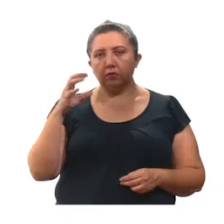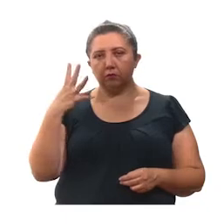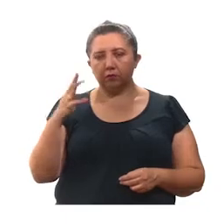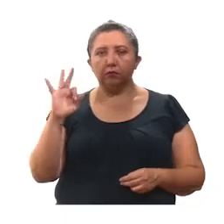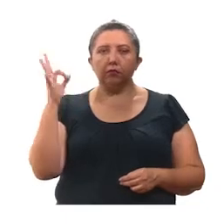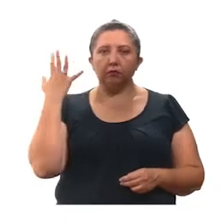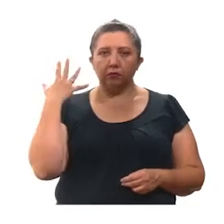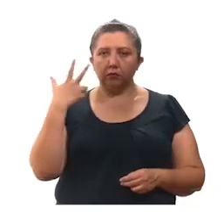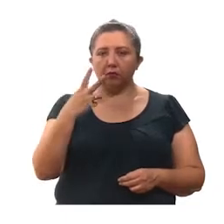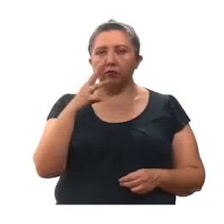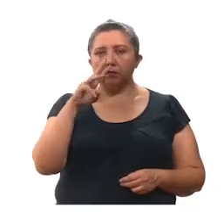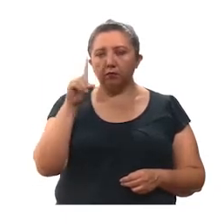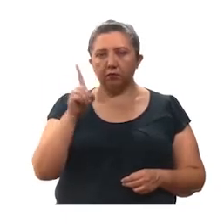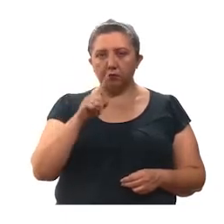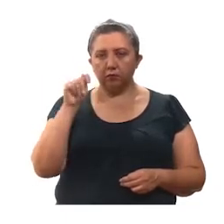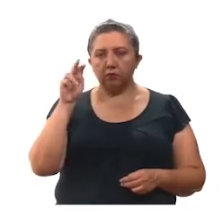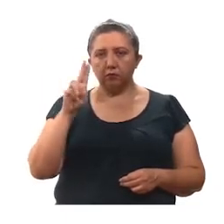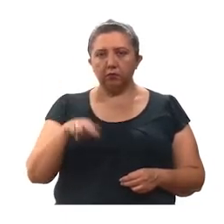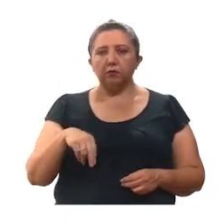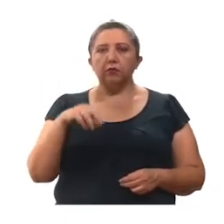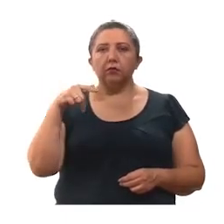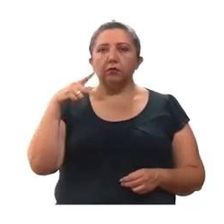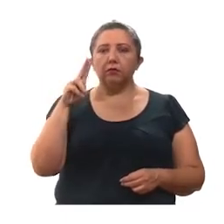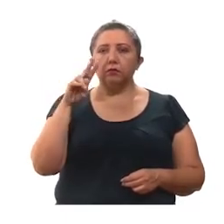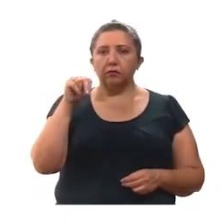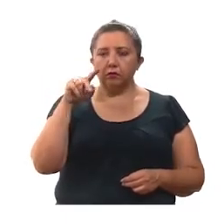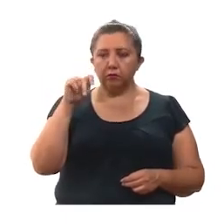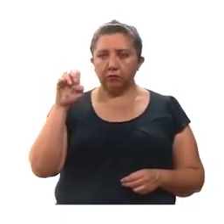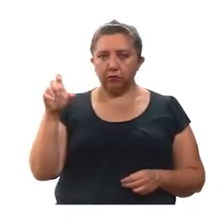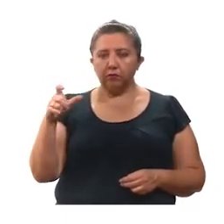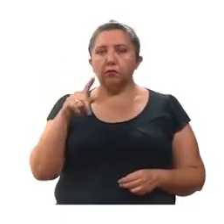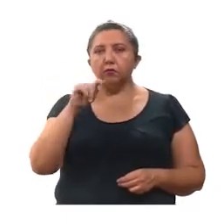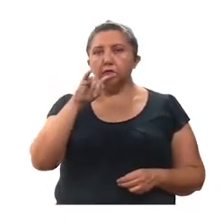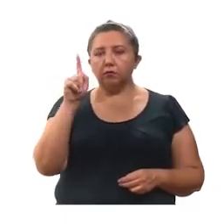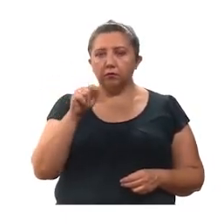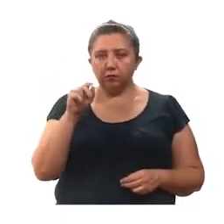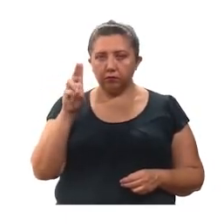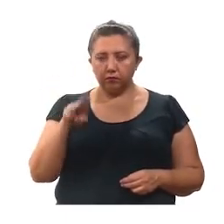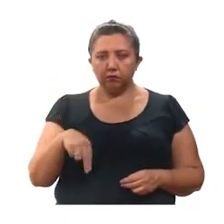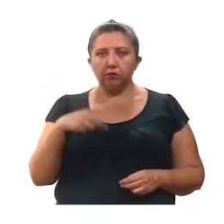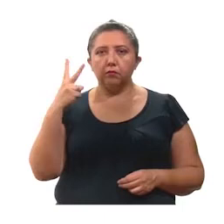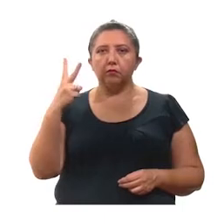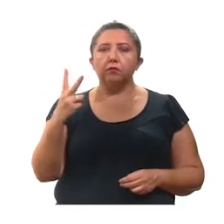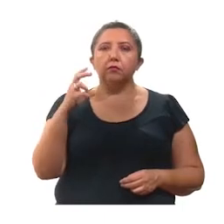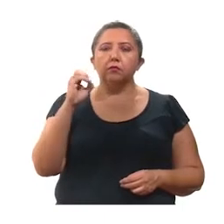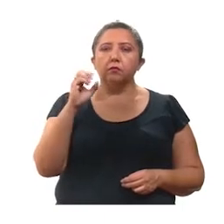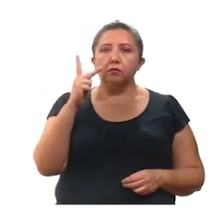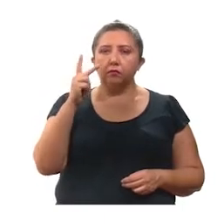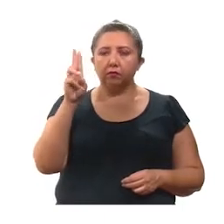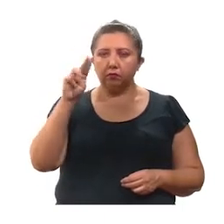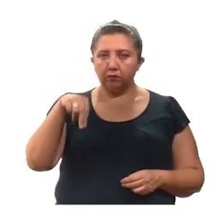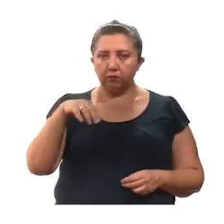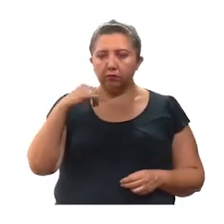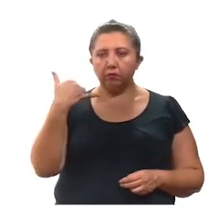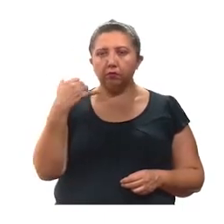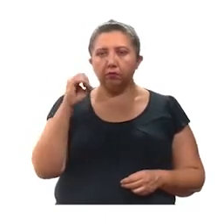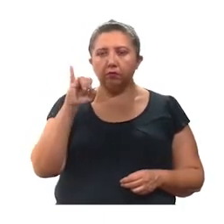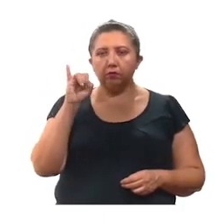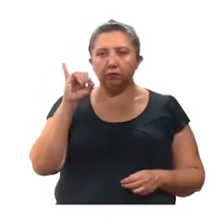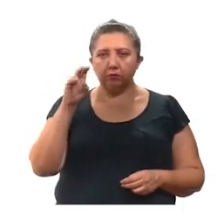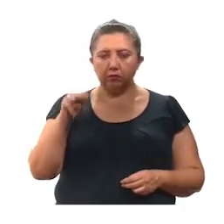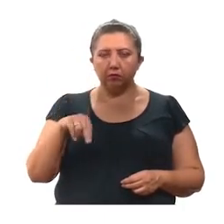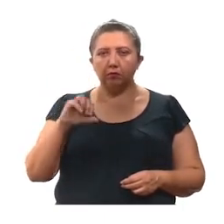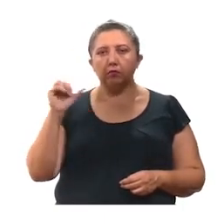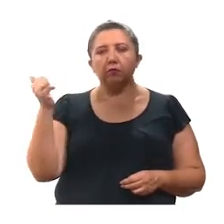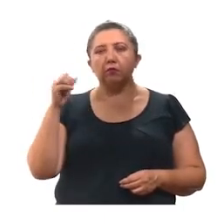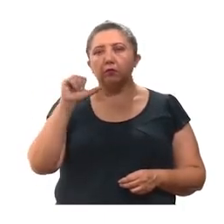foráneos, 3 en Tizantún, Cantunil, Mocochá y Tizimín, 12 en Opichem, Suma, Yobaín, 1